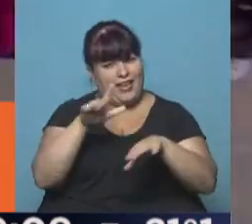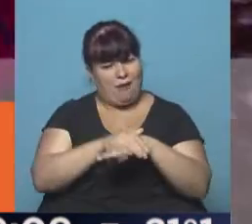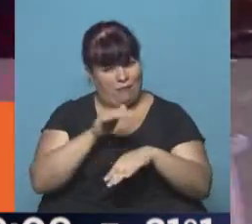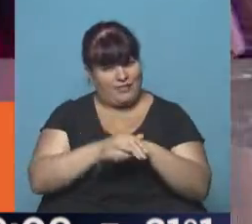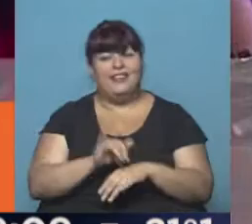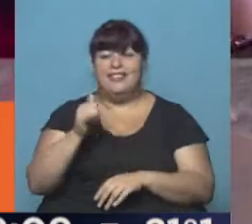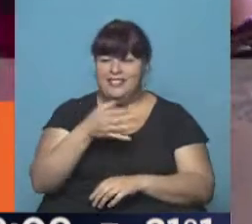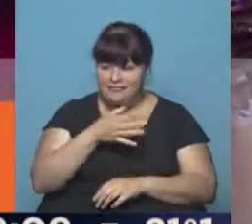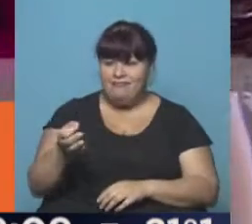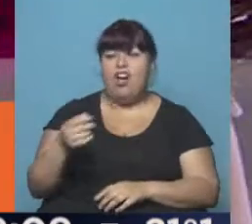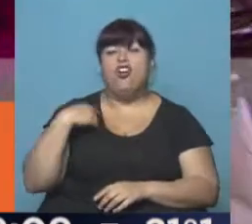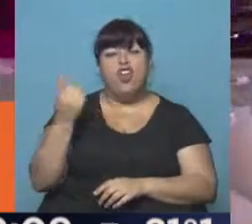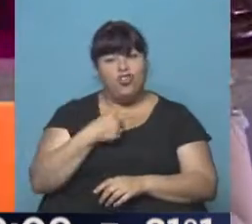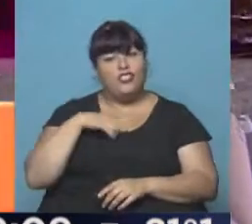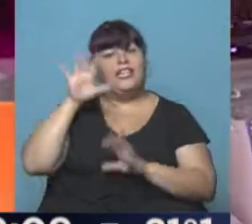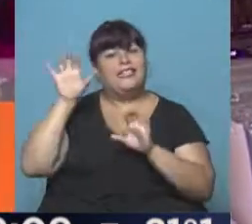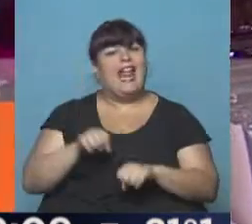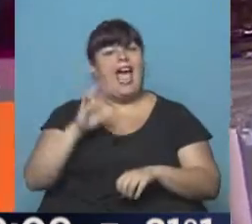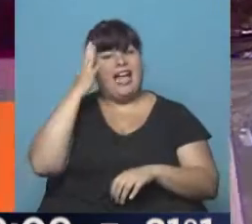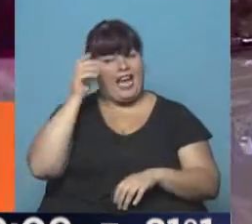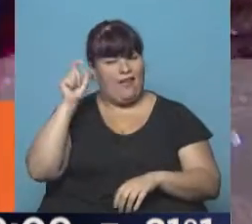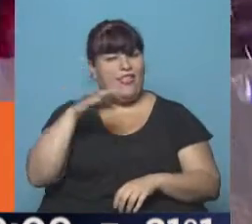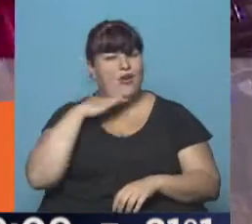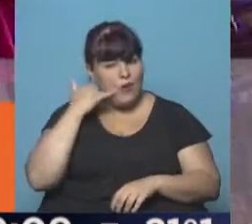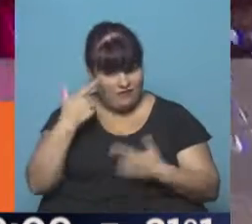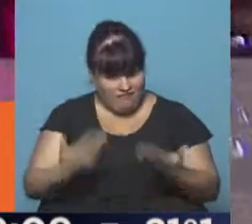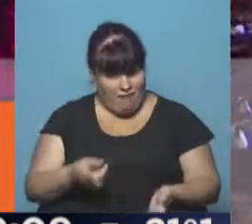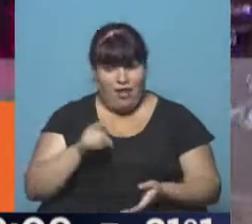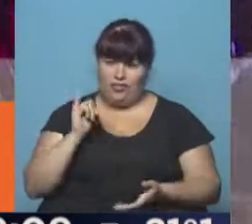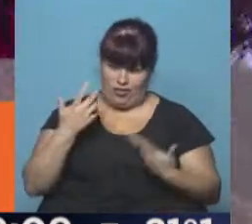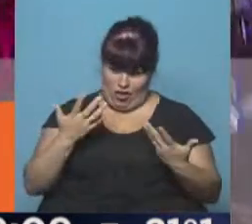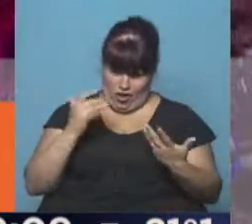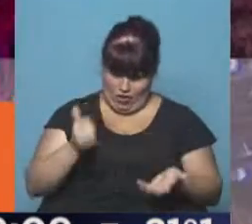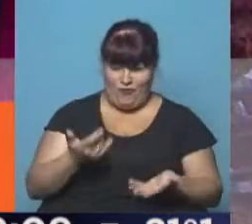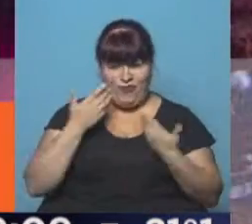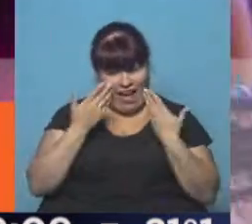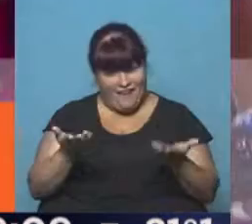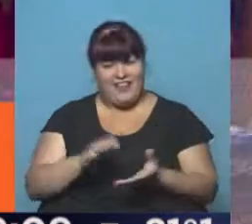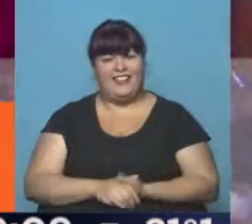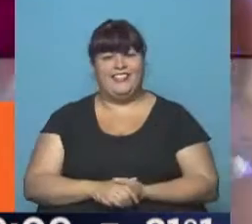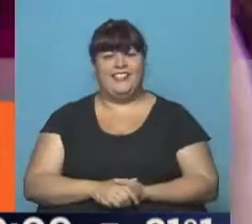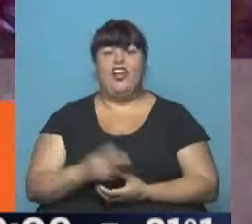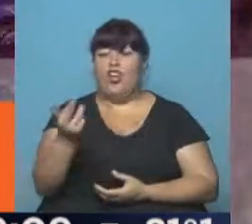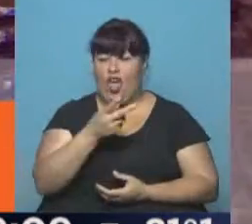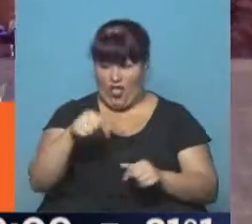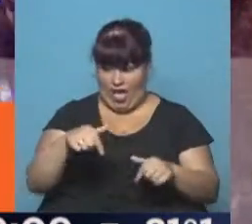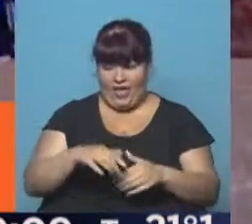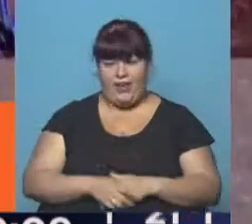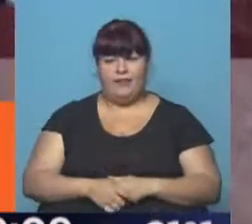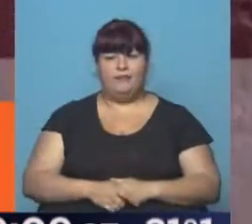responsables. Exactamente. Y nosotros te traemos el carnaval jujeño, ¿no? ¿Te animan? Claro que sí. A ver, los dos, ahora.